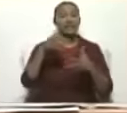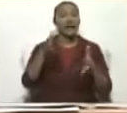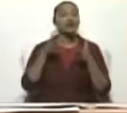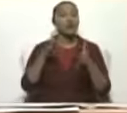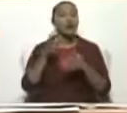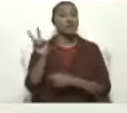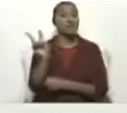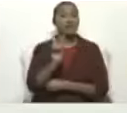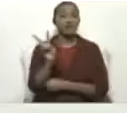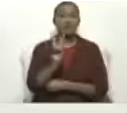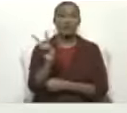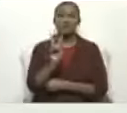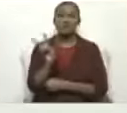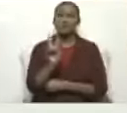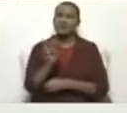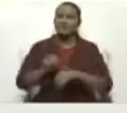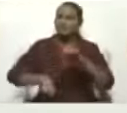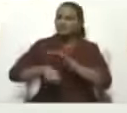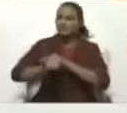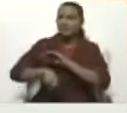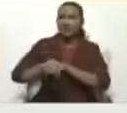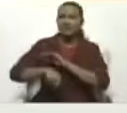Fútbol.